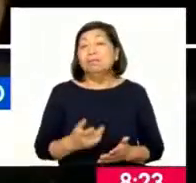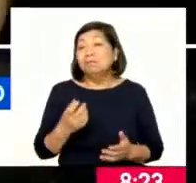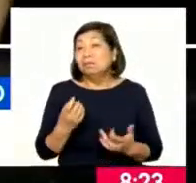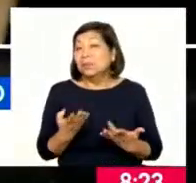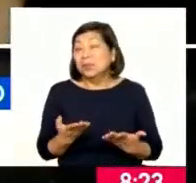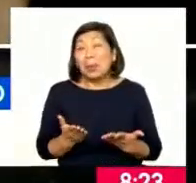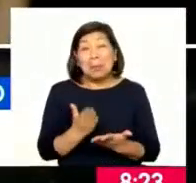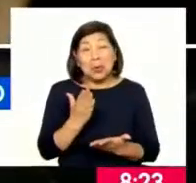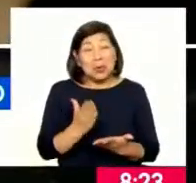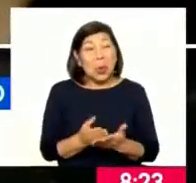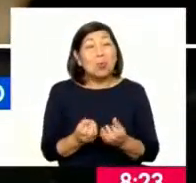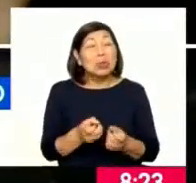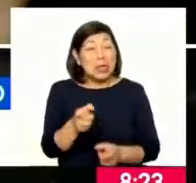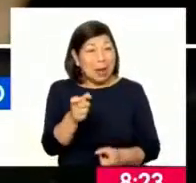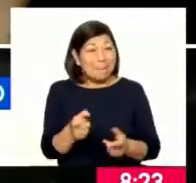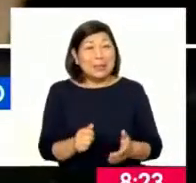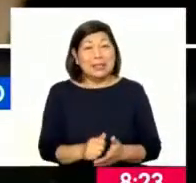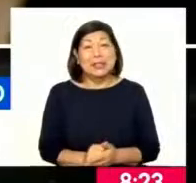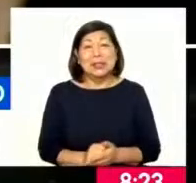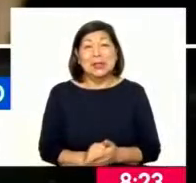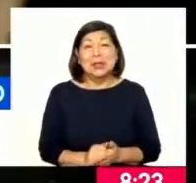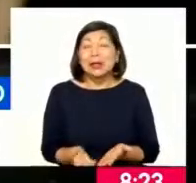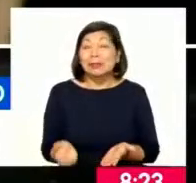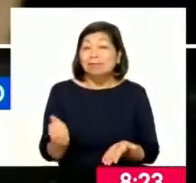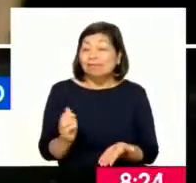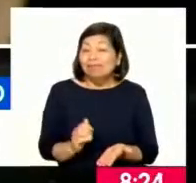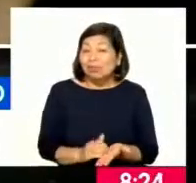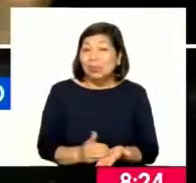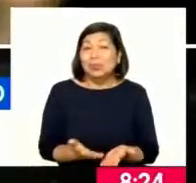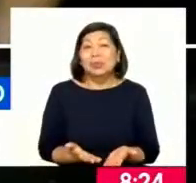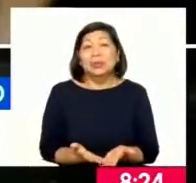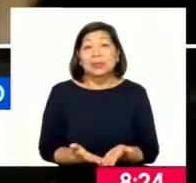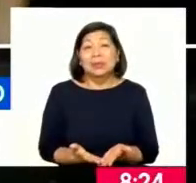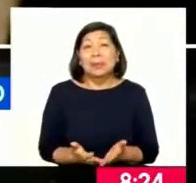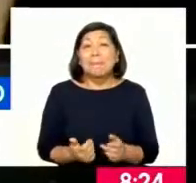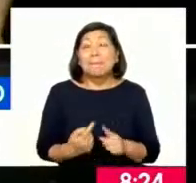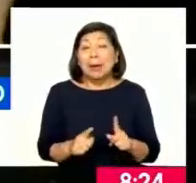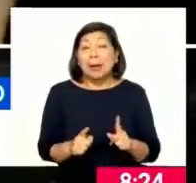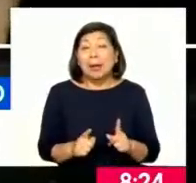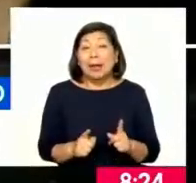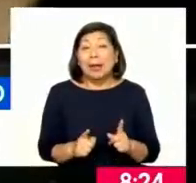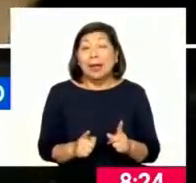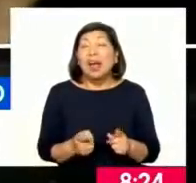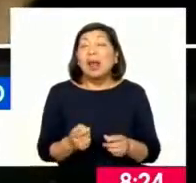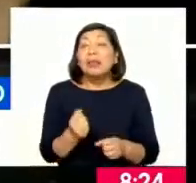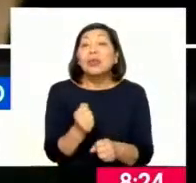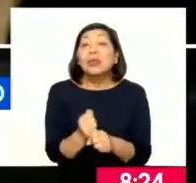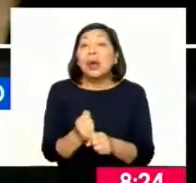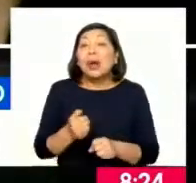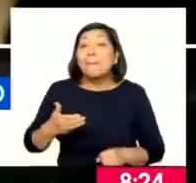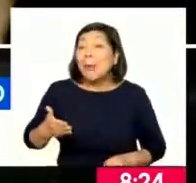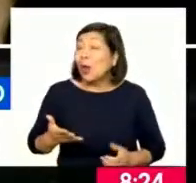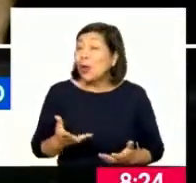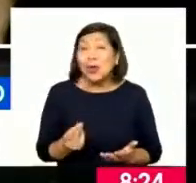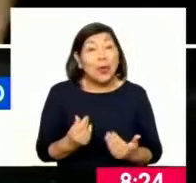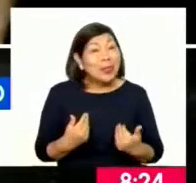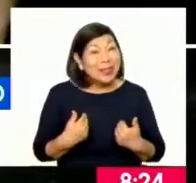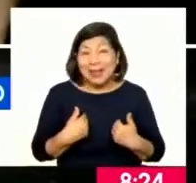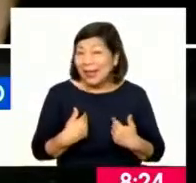ese desastre, muchas de las personas que además subsisten gracias a la actividad pesquera no